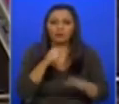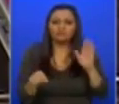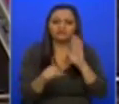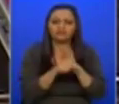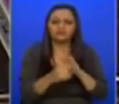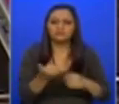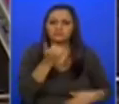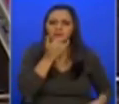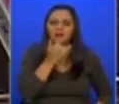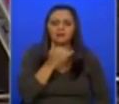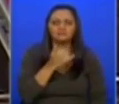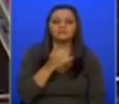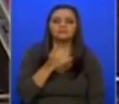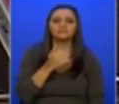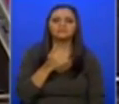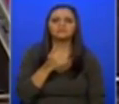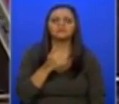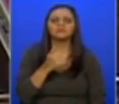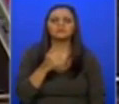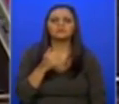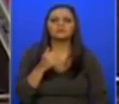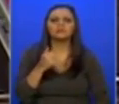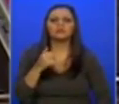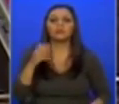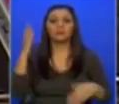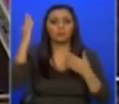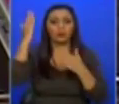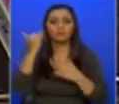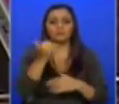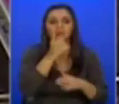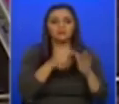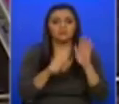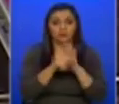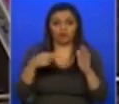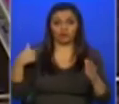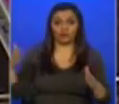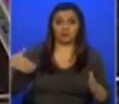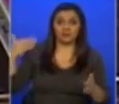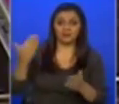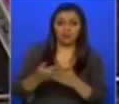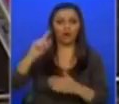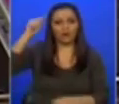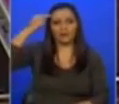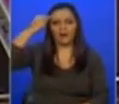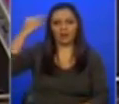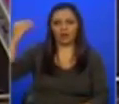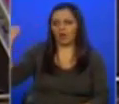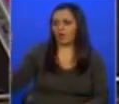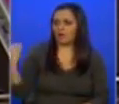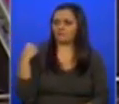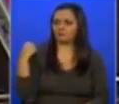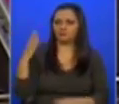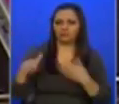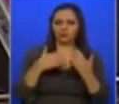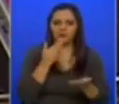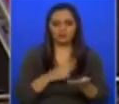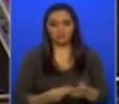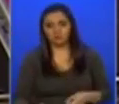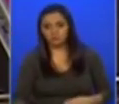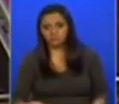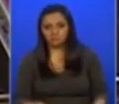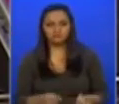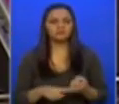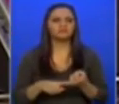esto se introduzca, se infiltre la politiquería. Le insisto, apenas llegué me advirtió la gobernadora, hay pasquines